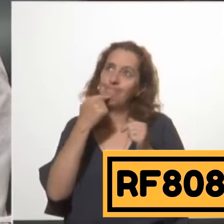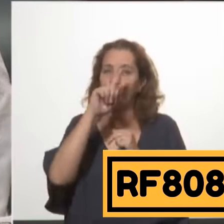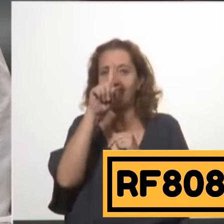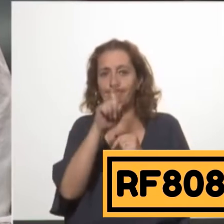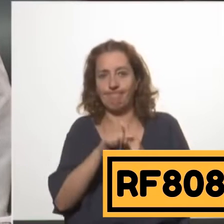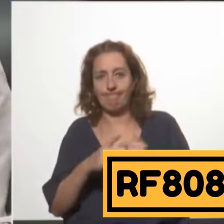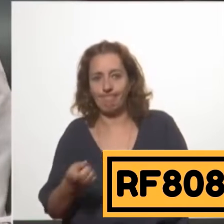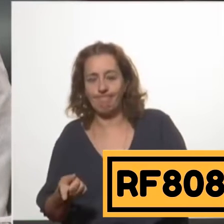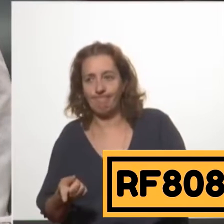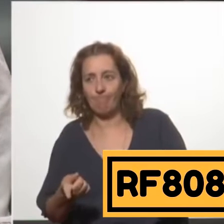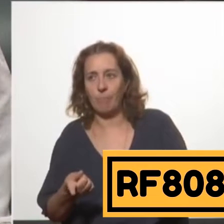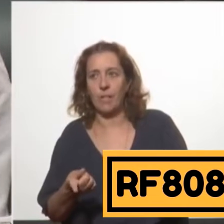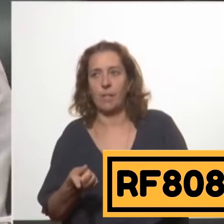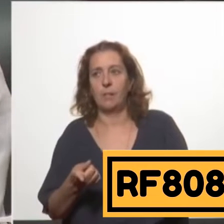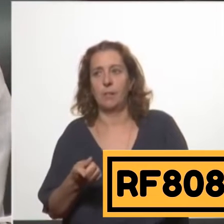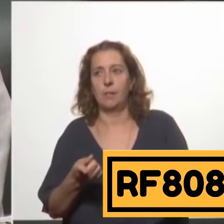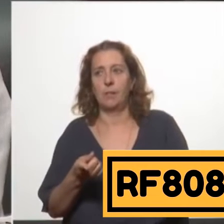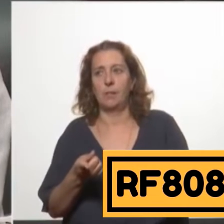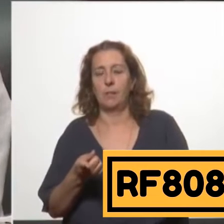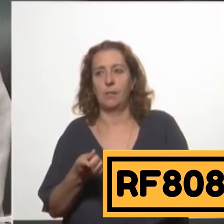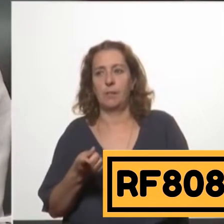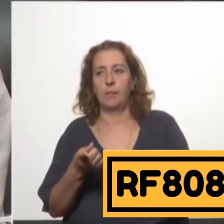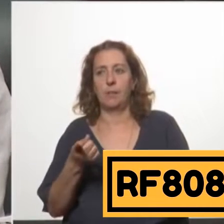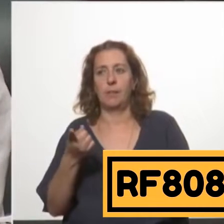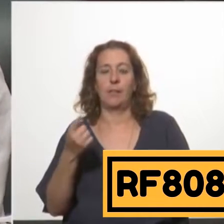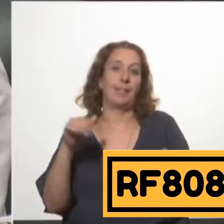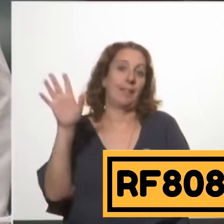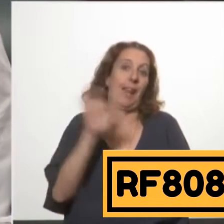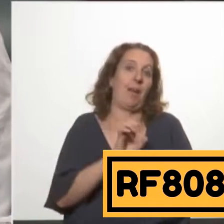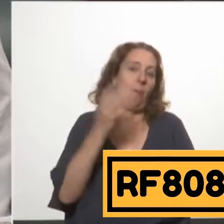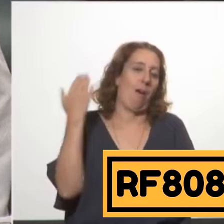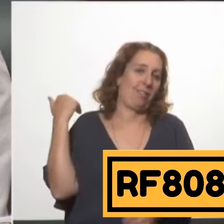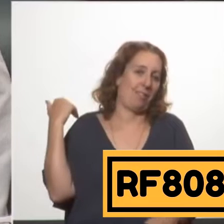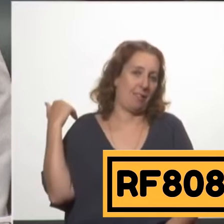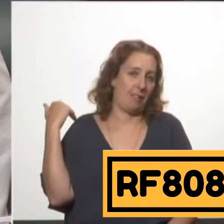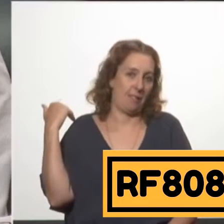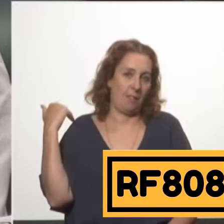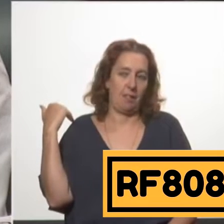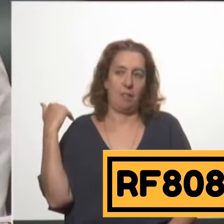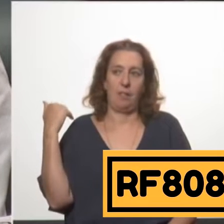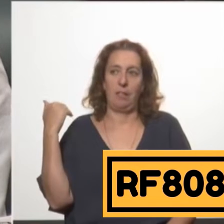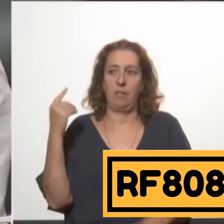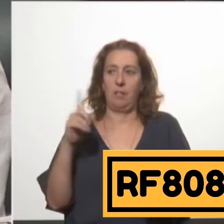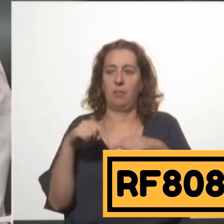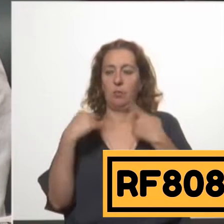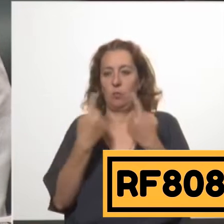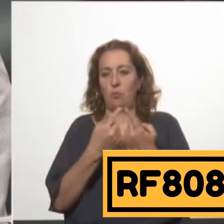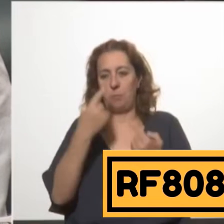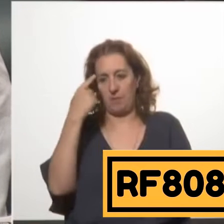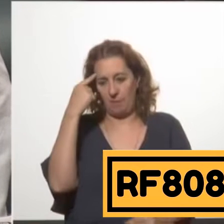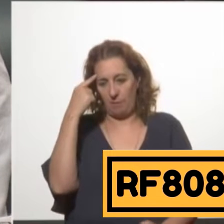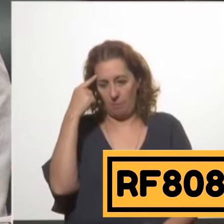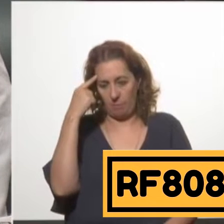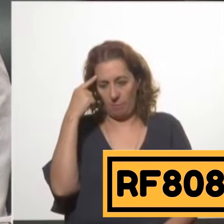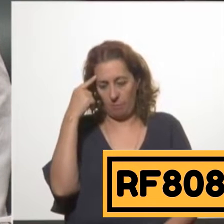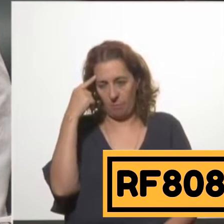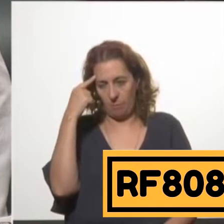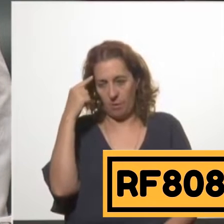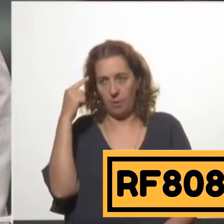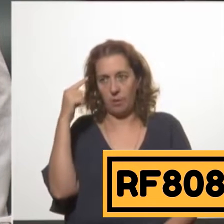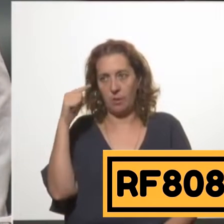o más incertidumbres, mejor dicho, que las que veníamos en su momento. Nosotros pensábamos que